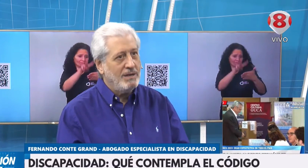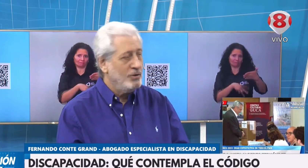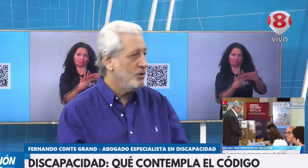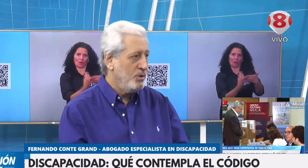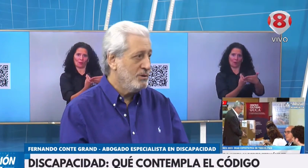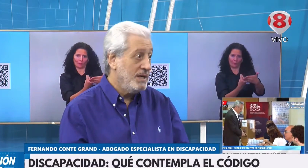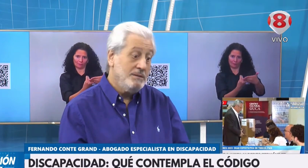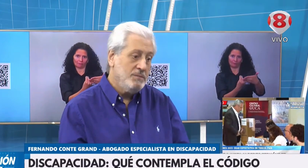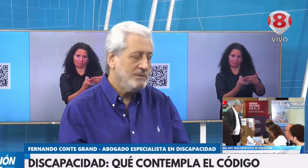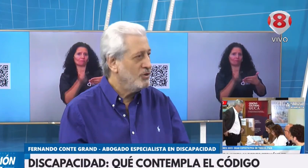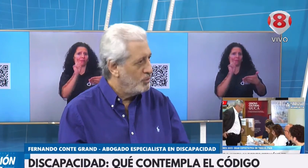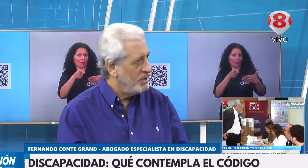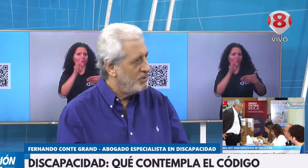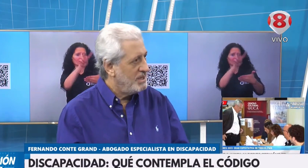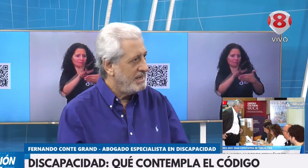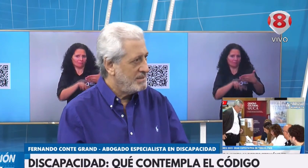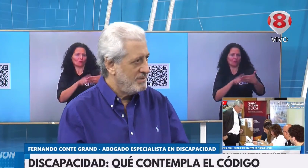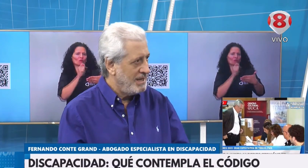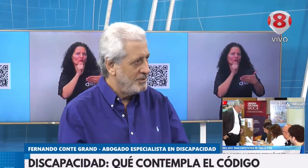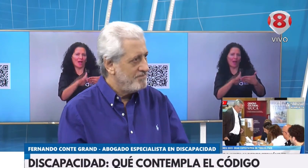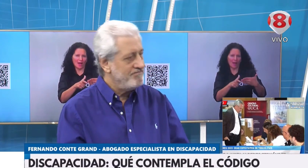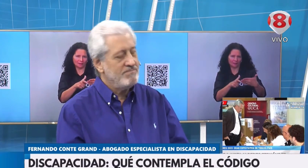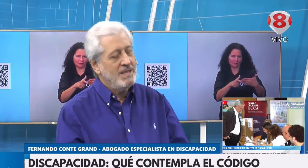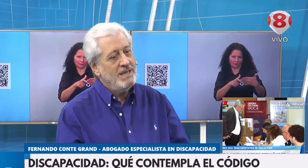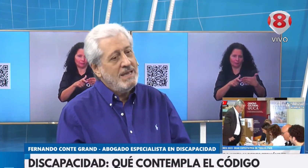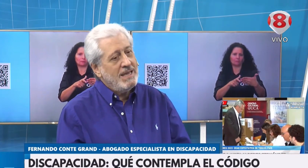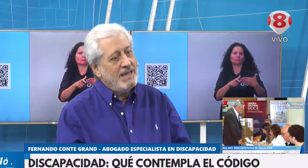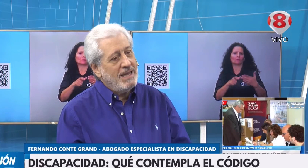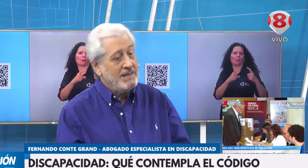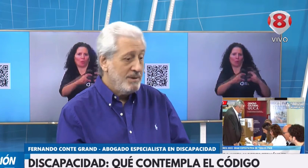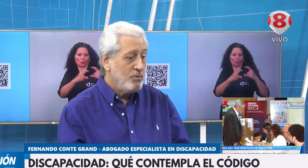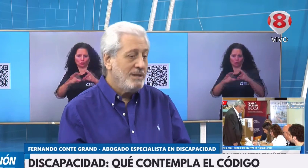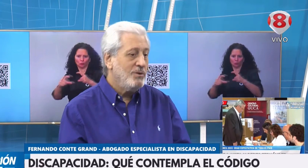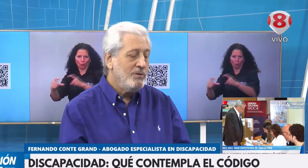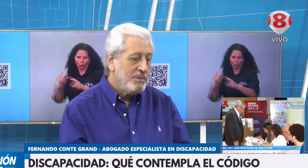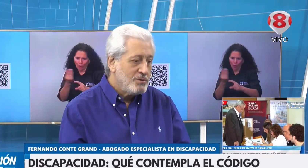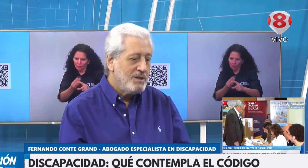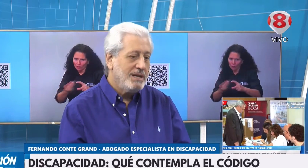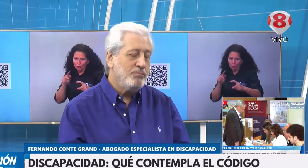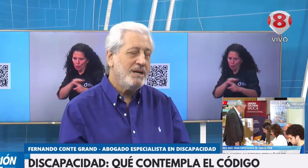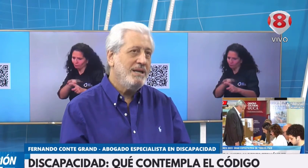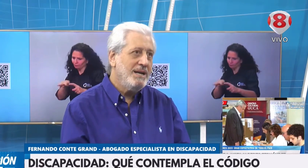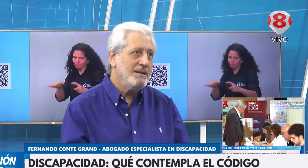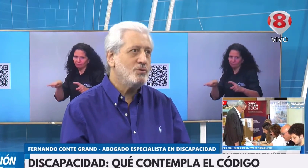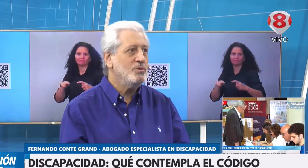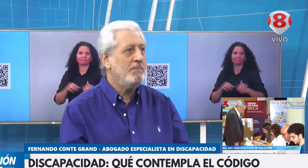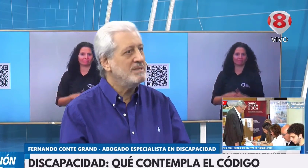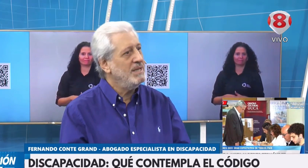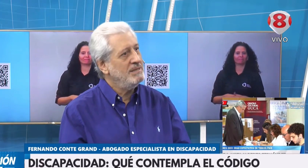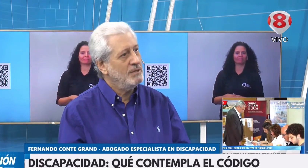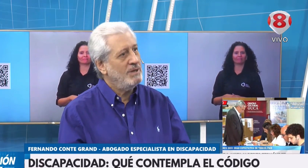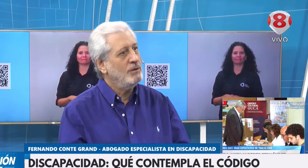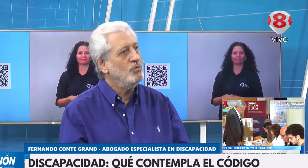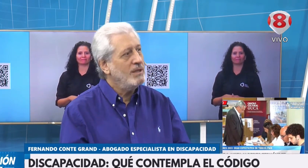intelectual no puede votar bueno no puede votar y Hay que aceptarlo claro eh el tema es cuando hay una persona que pueda generar su